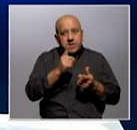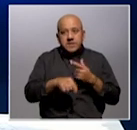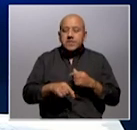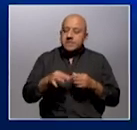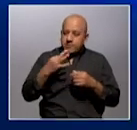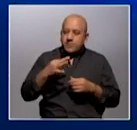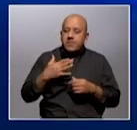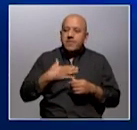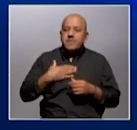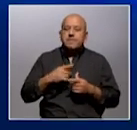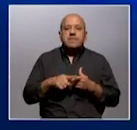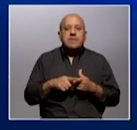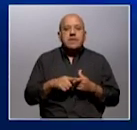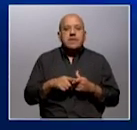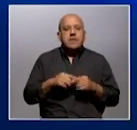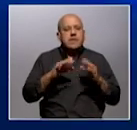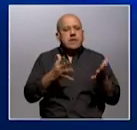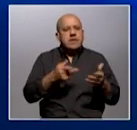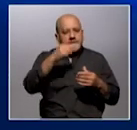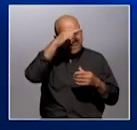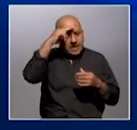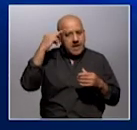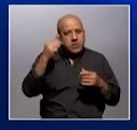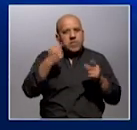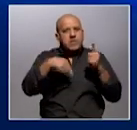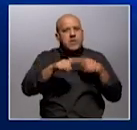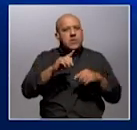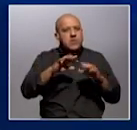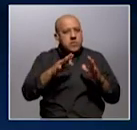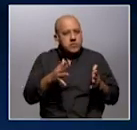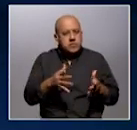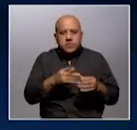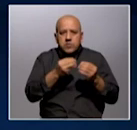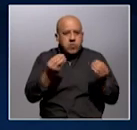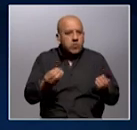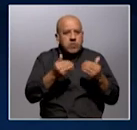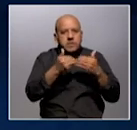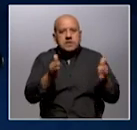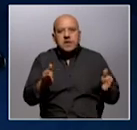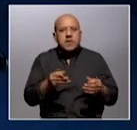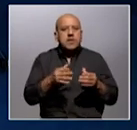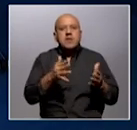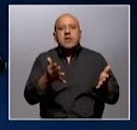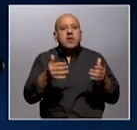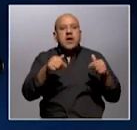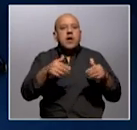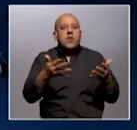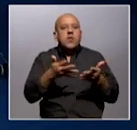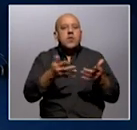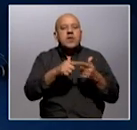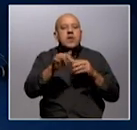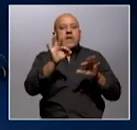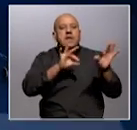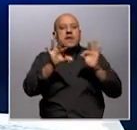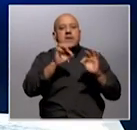bueno de verano podríamos decir pero solo impactantes por donde quieres empezar en esta ocasión que